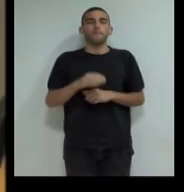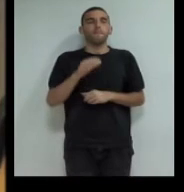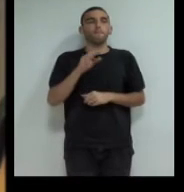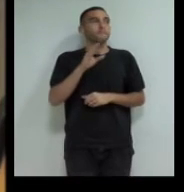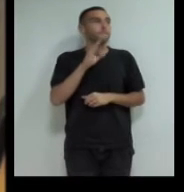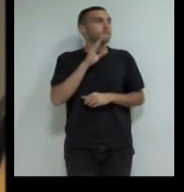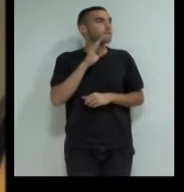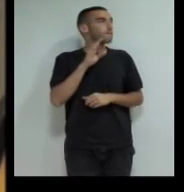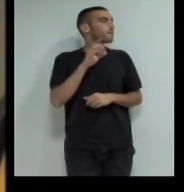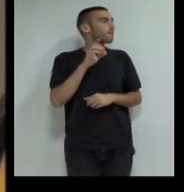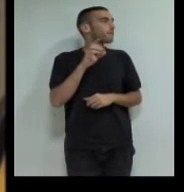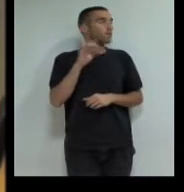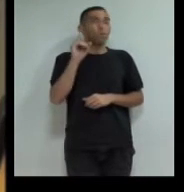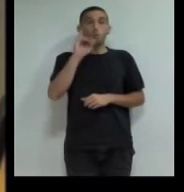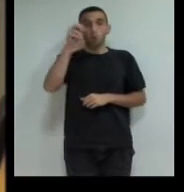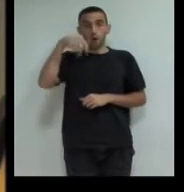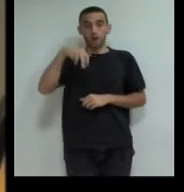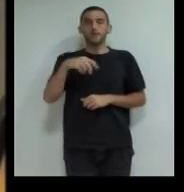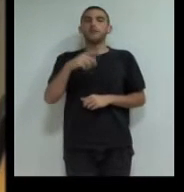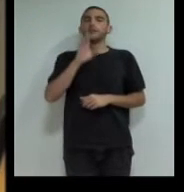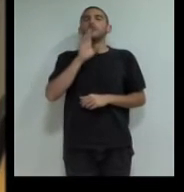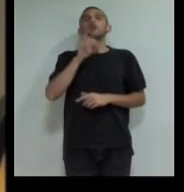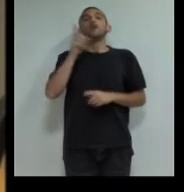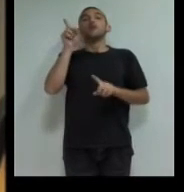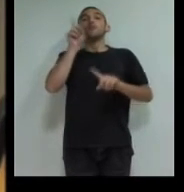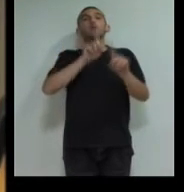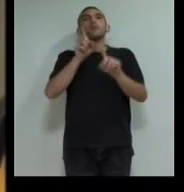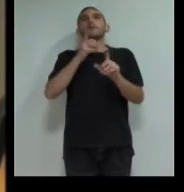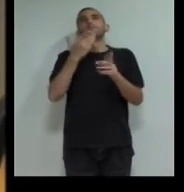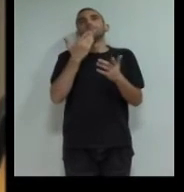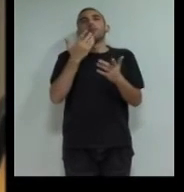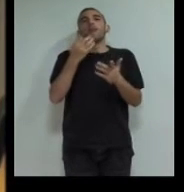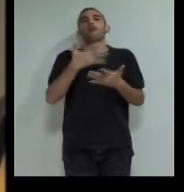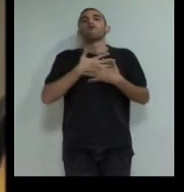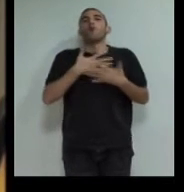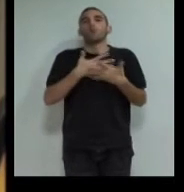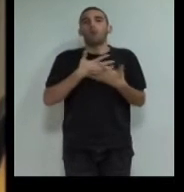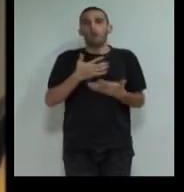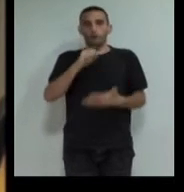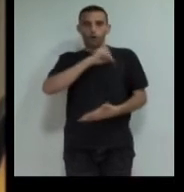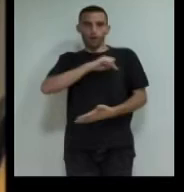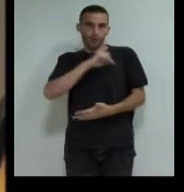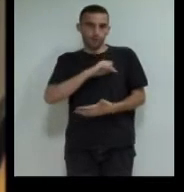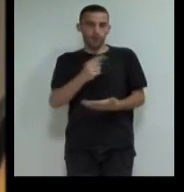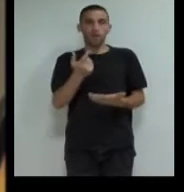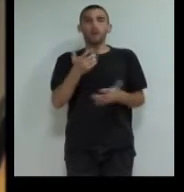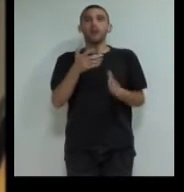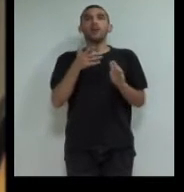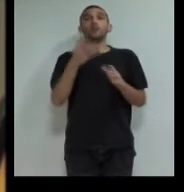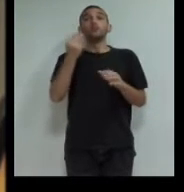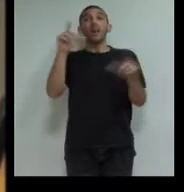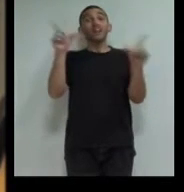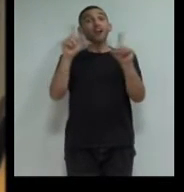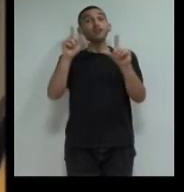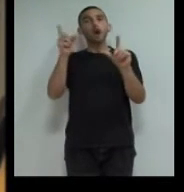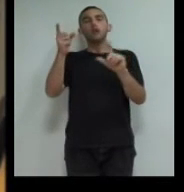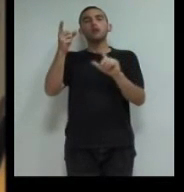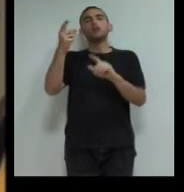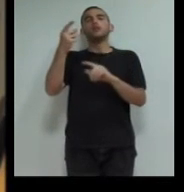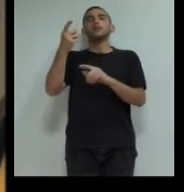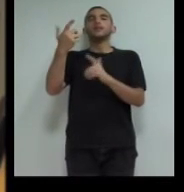asuntos de voluntad. Básicamente lo que nos dicen muchas televisiones es que el player no admite